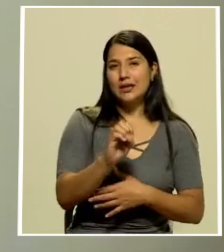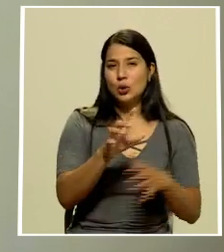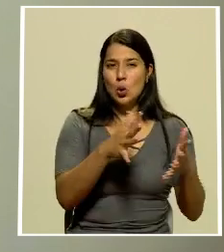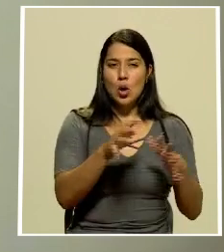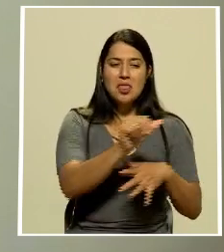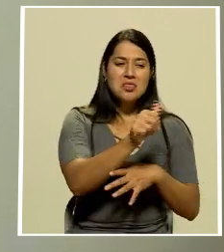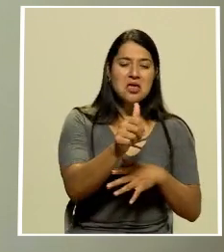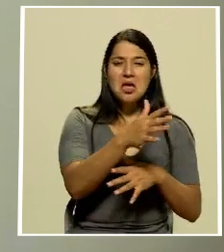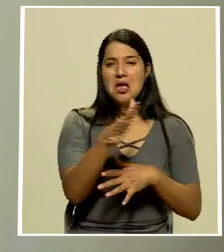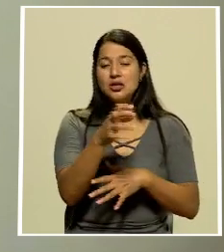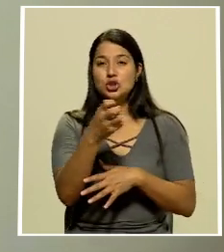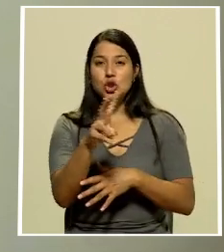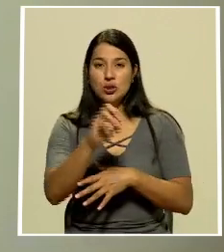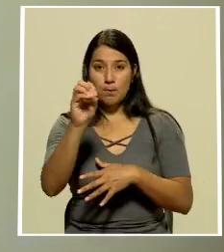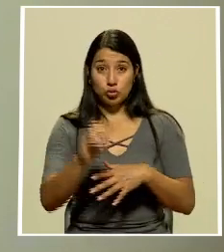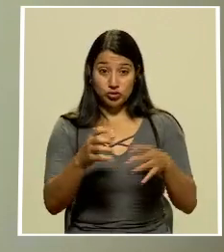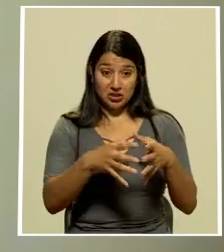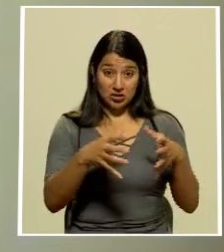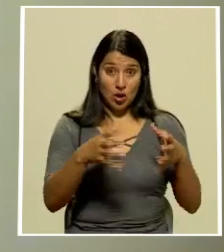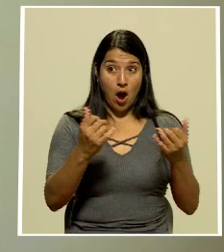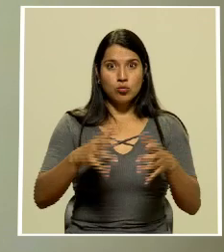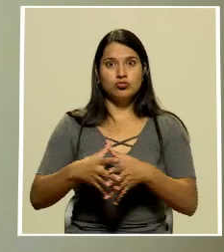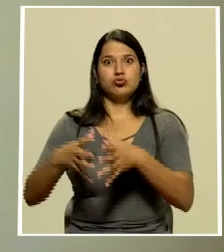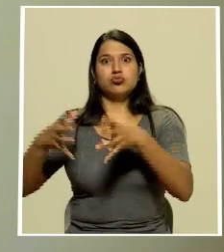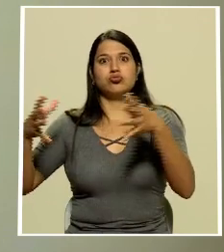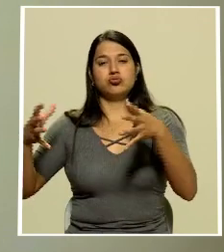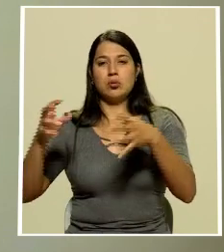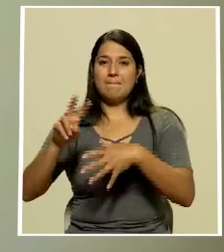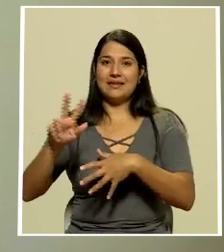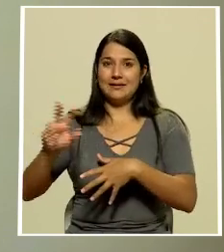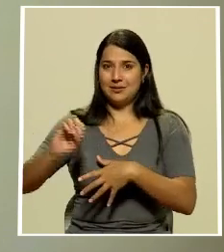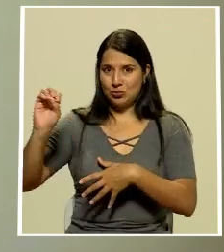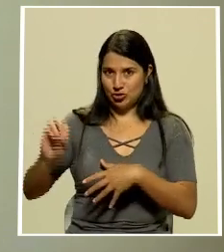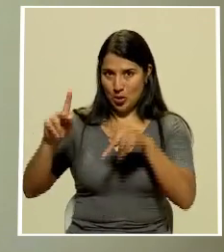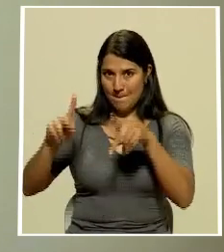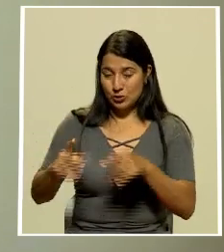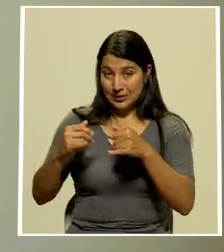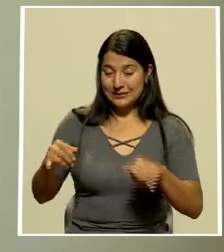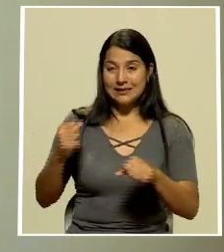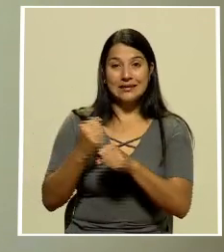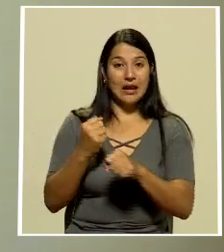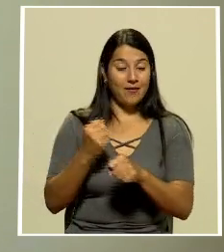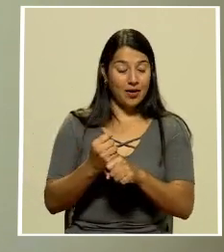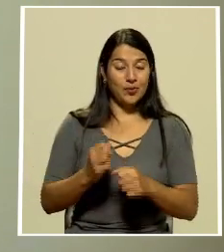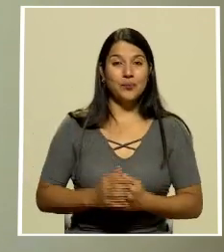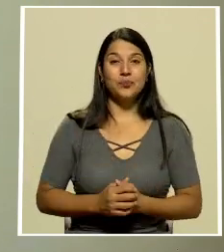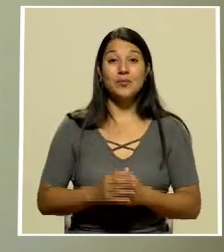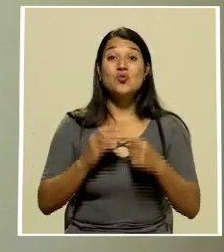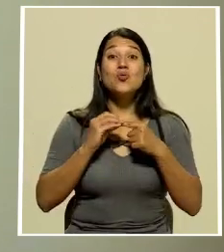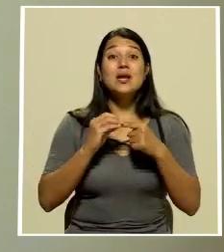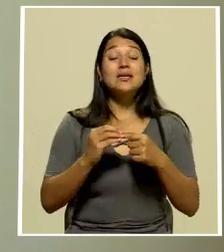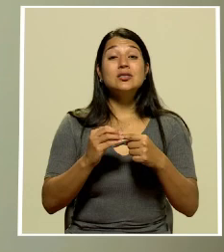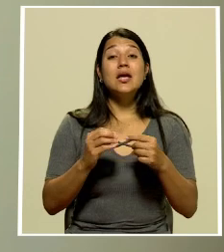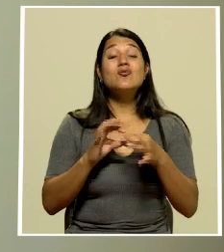10 a 12%. Ahora ya se observan tasas de 23%. En el caso de los